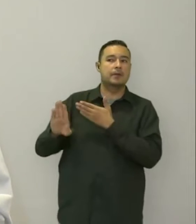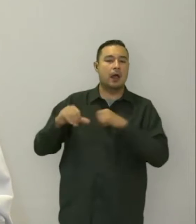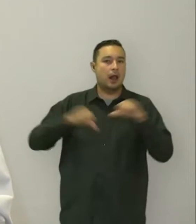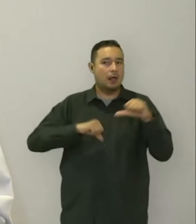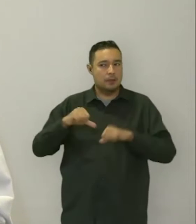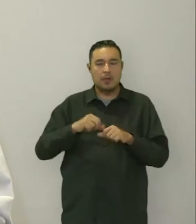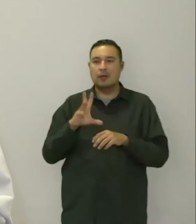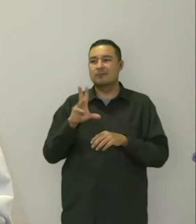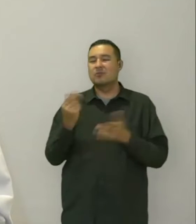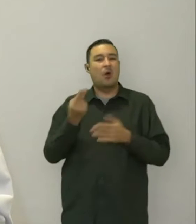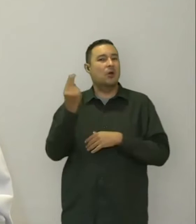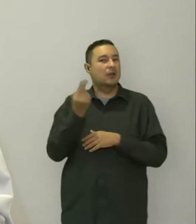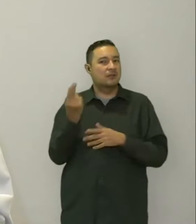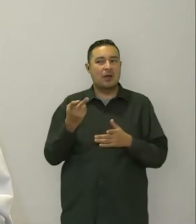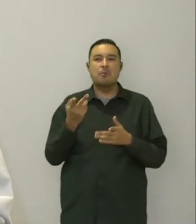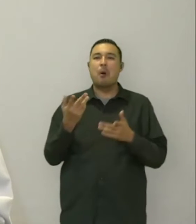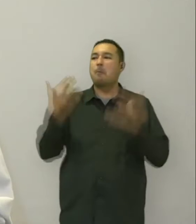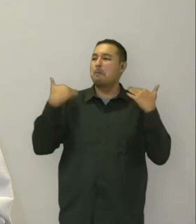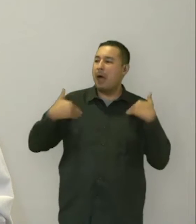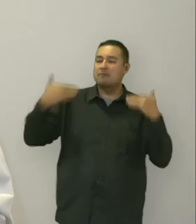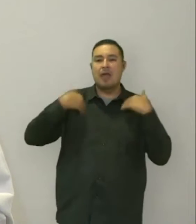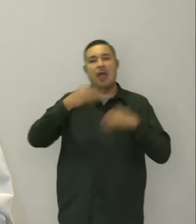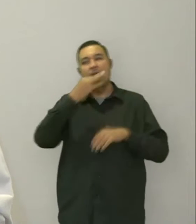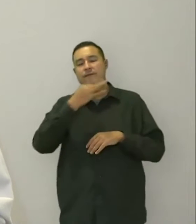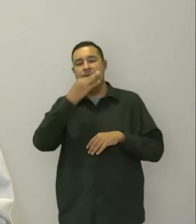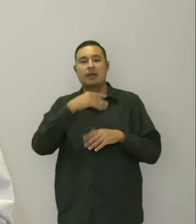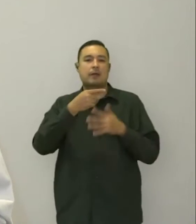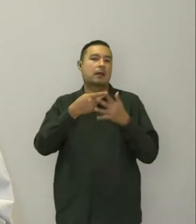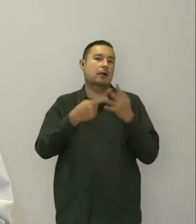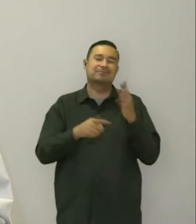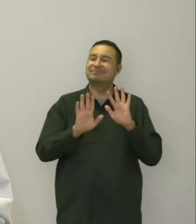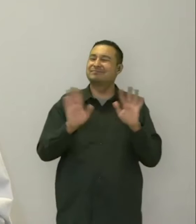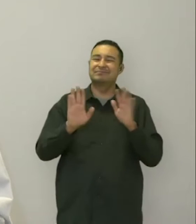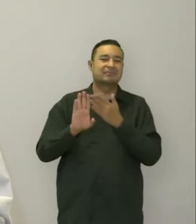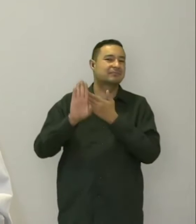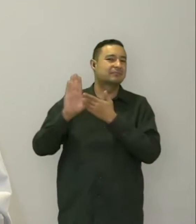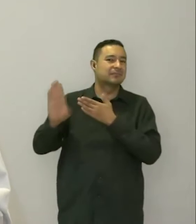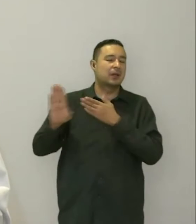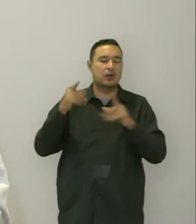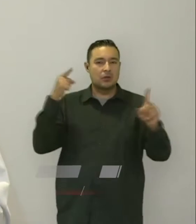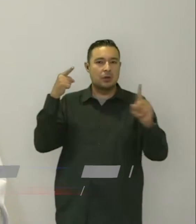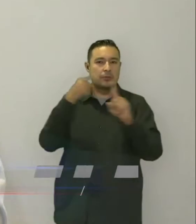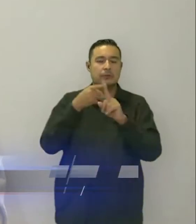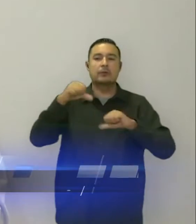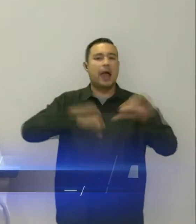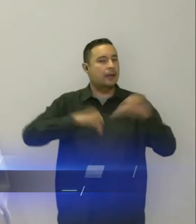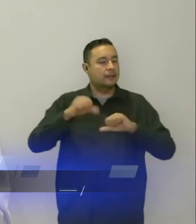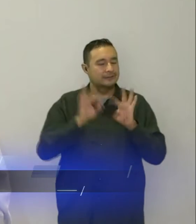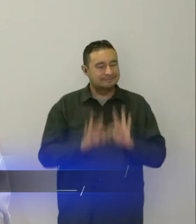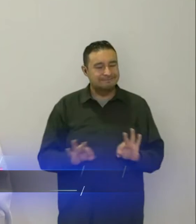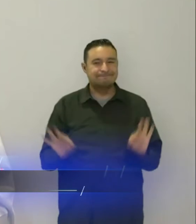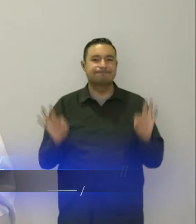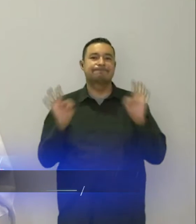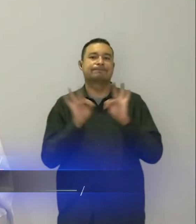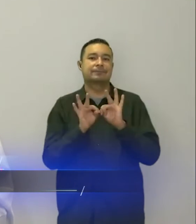abonan en este momento aquellas actividades que son sociales recreativas y que nos enfoquemos a llevar a cabo sólo las actividades que son